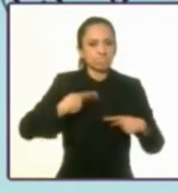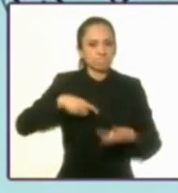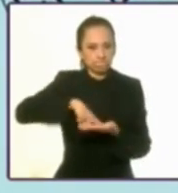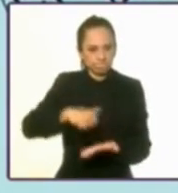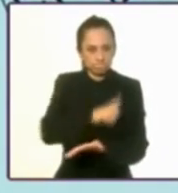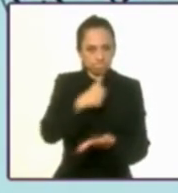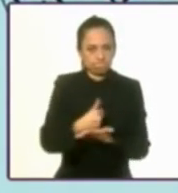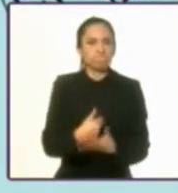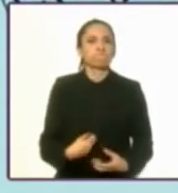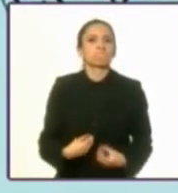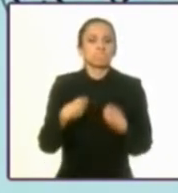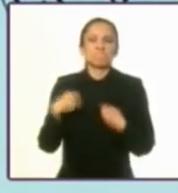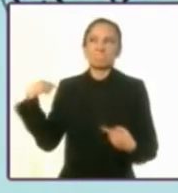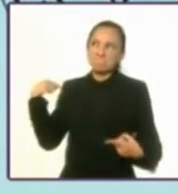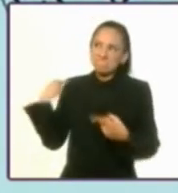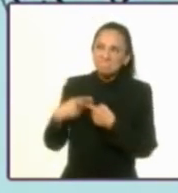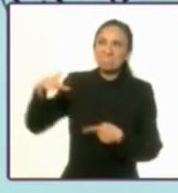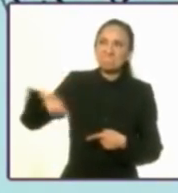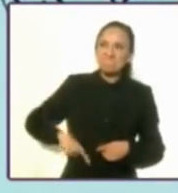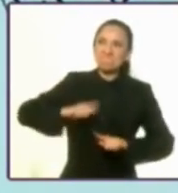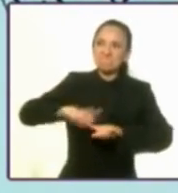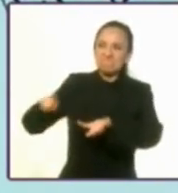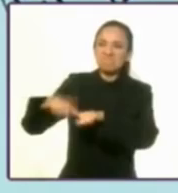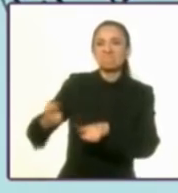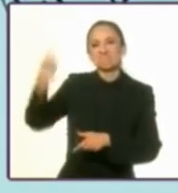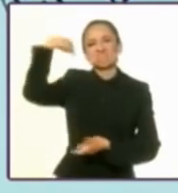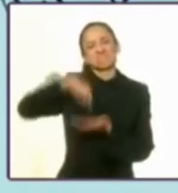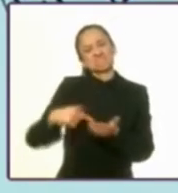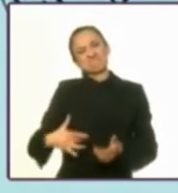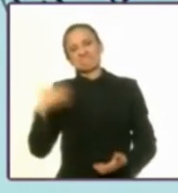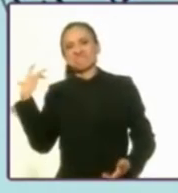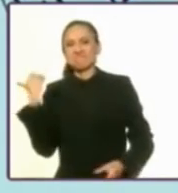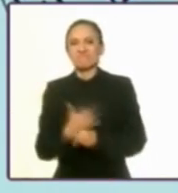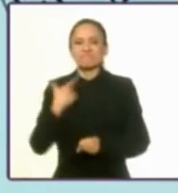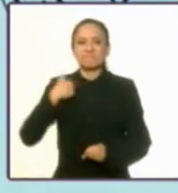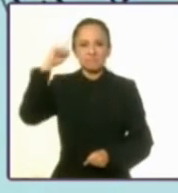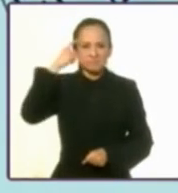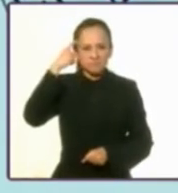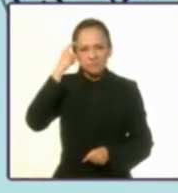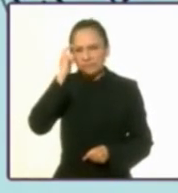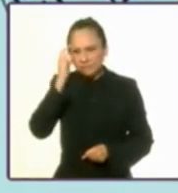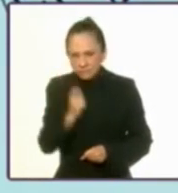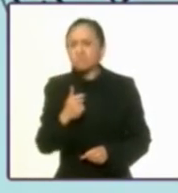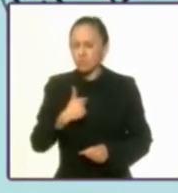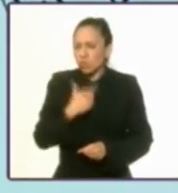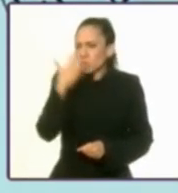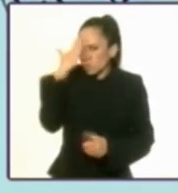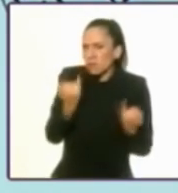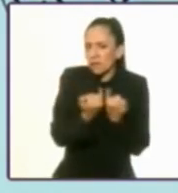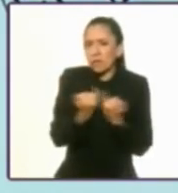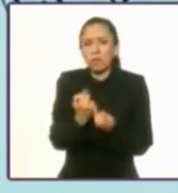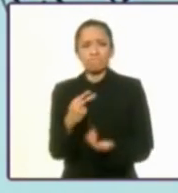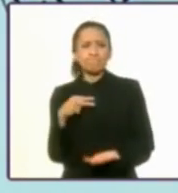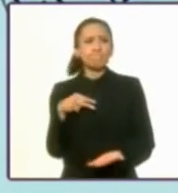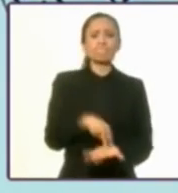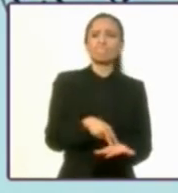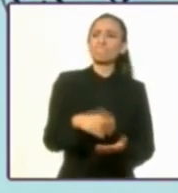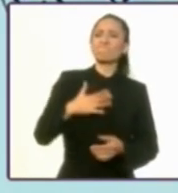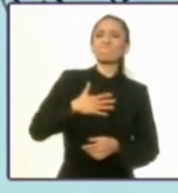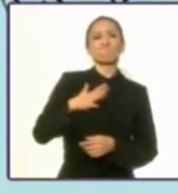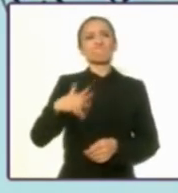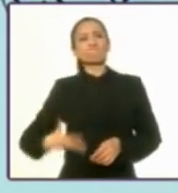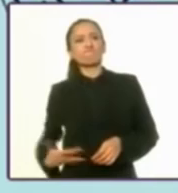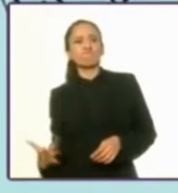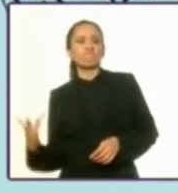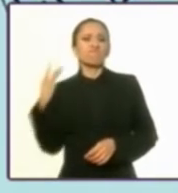y no es gratuito pero también sé que no es con arrogancia con soberbia con división y menos con autoritarismo con lo que